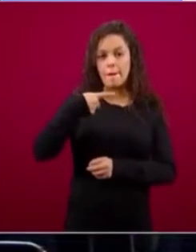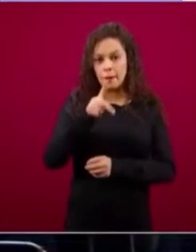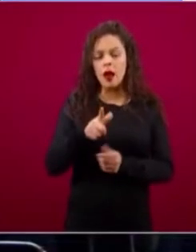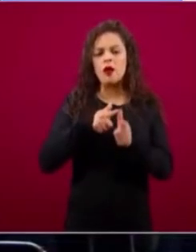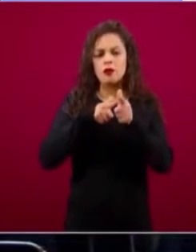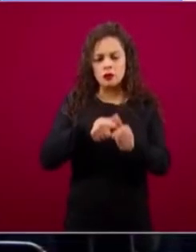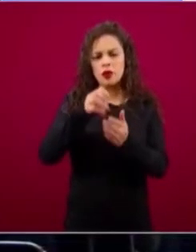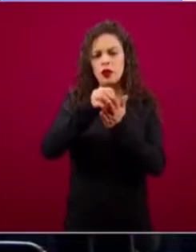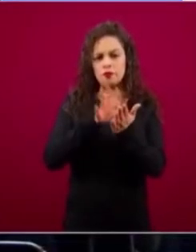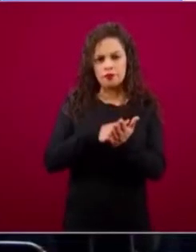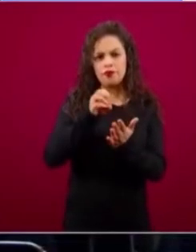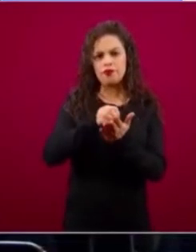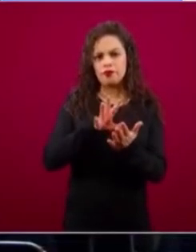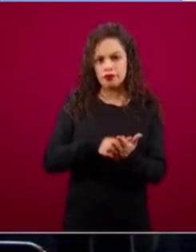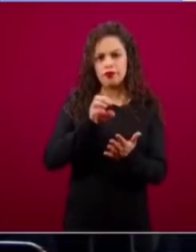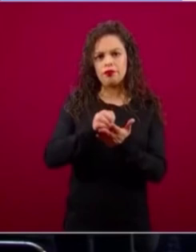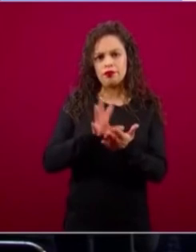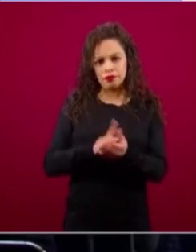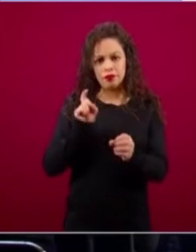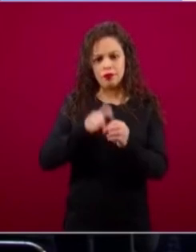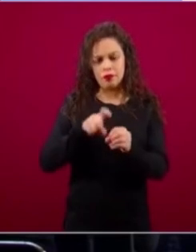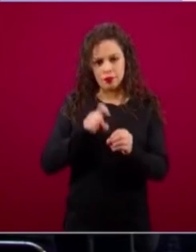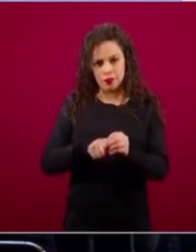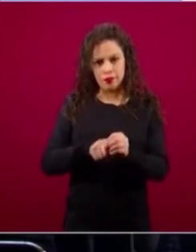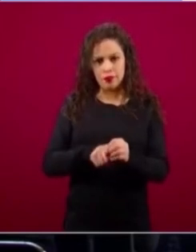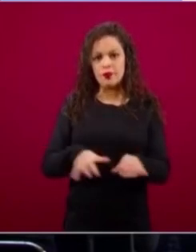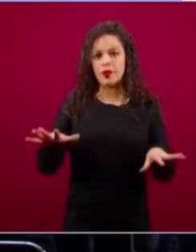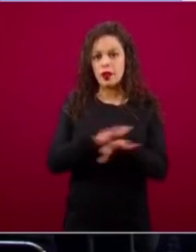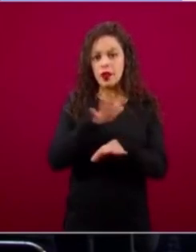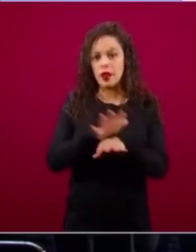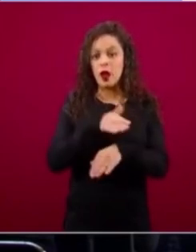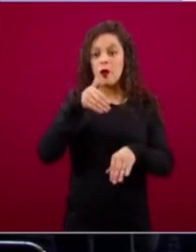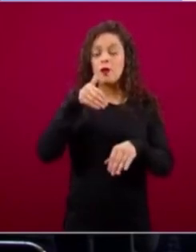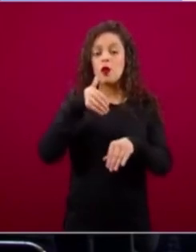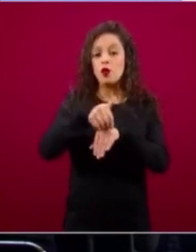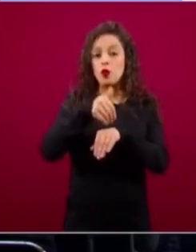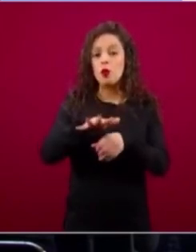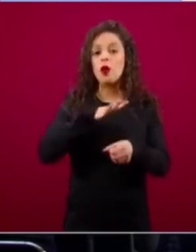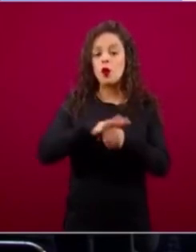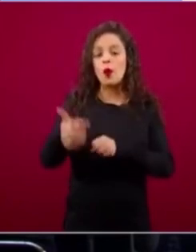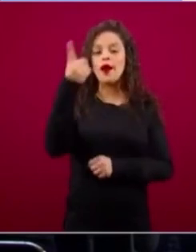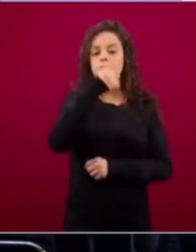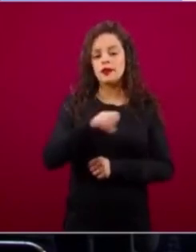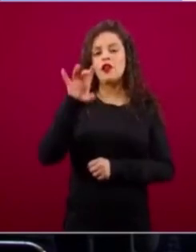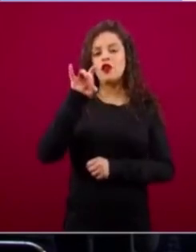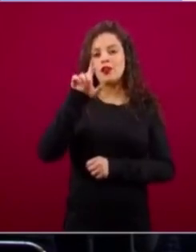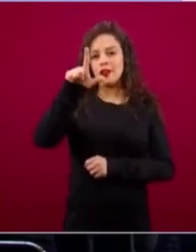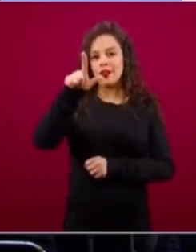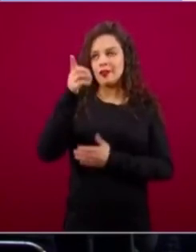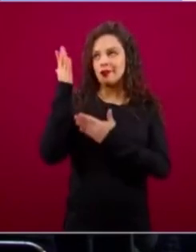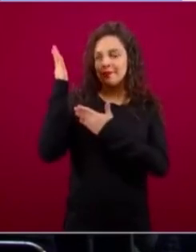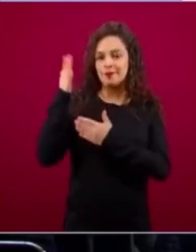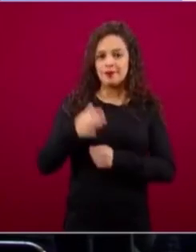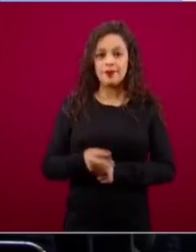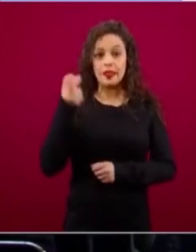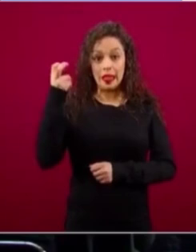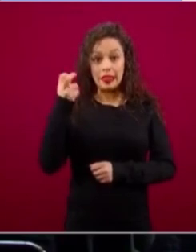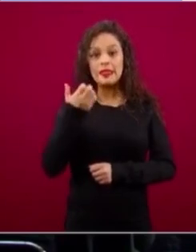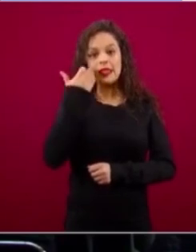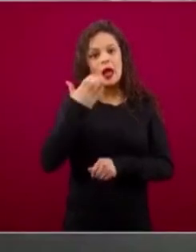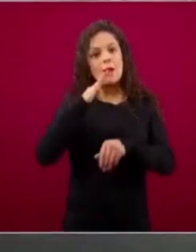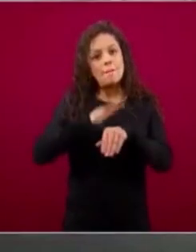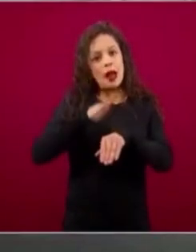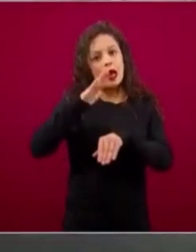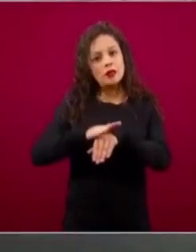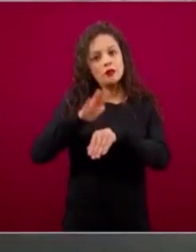que vamos a cambiar es el número de en medio el 137 ese es el que queremos que siga creciendo que no que se sigan registrando